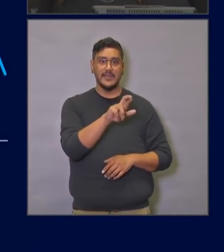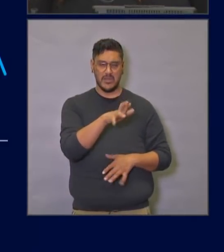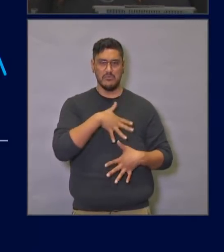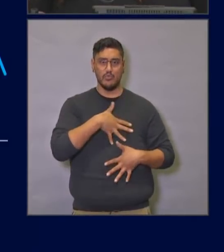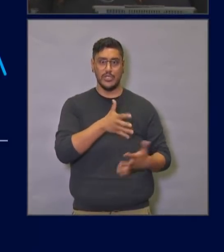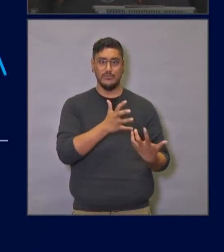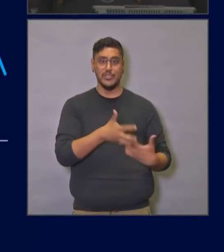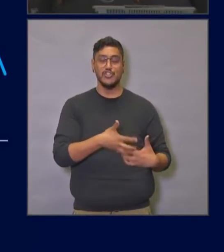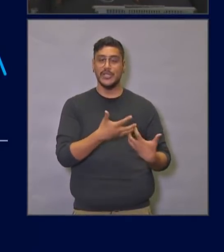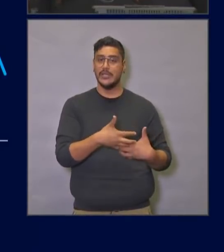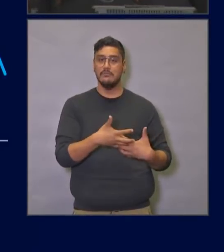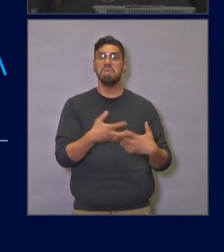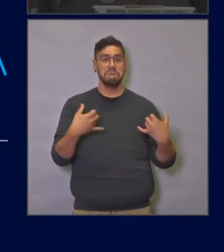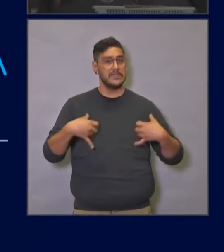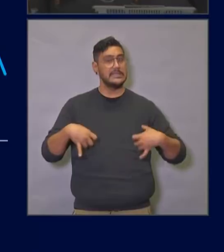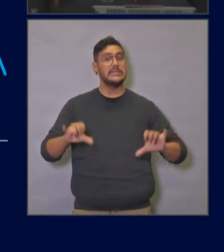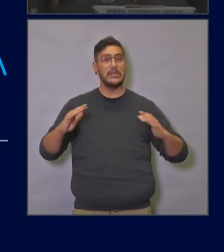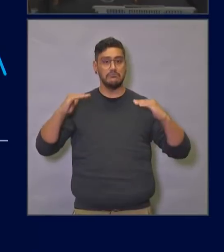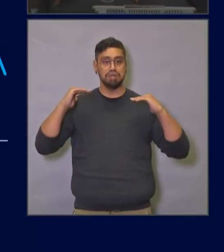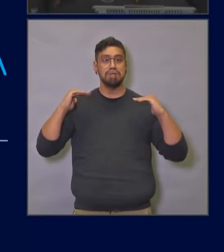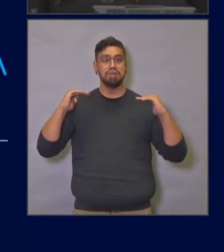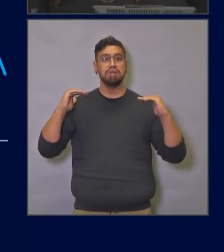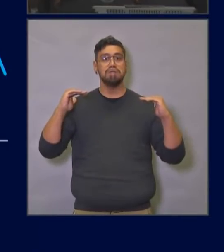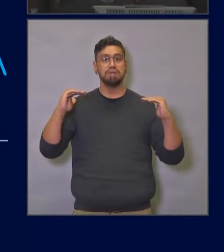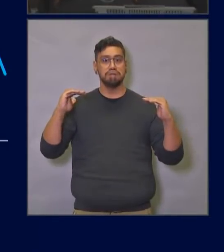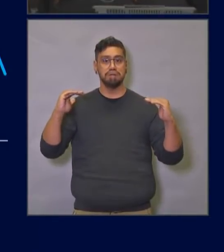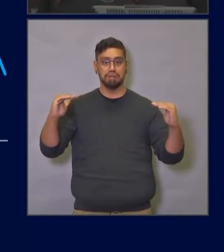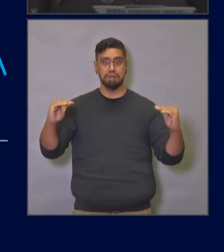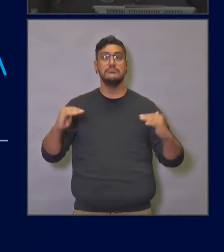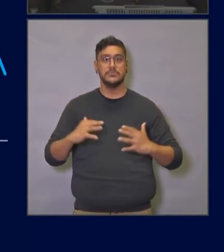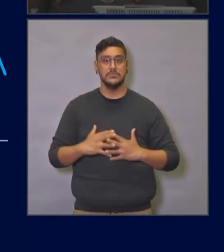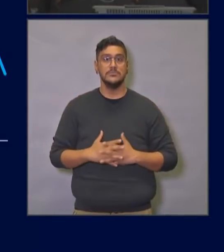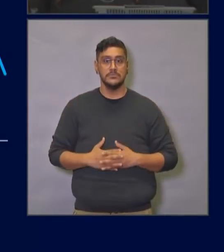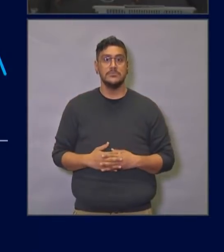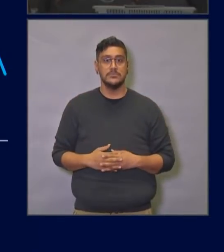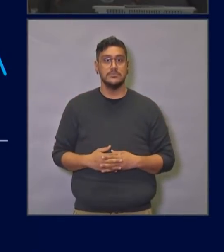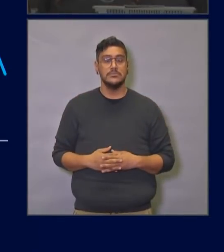intensivos se han mantenido relativamente estable desde abril.